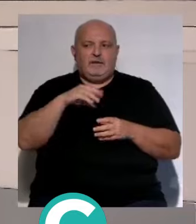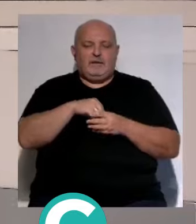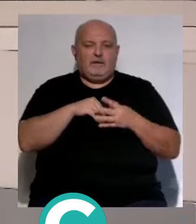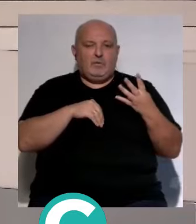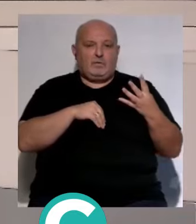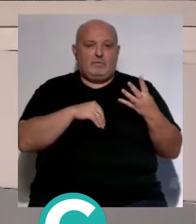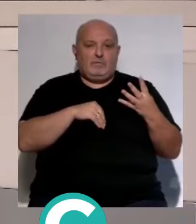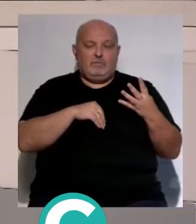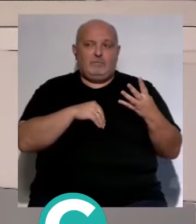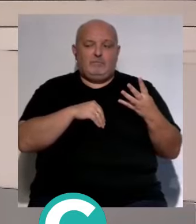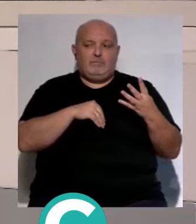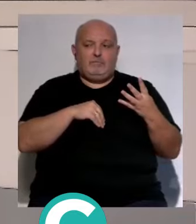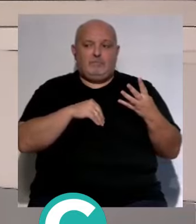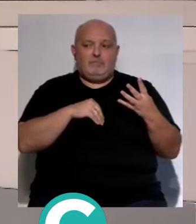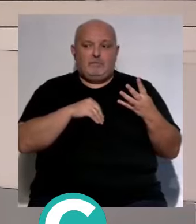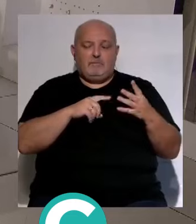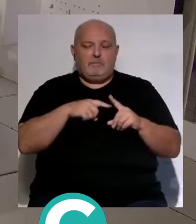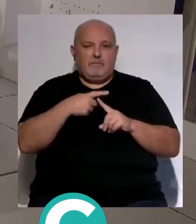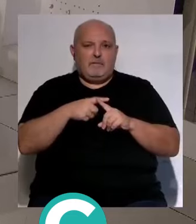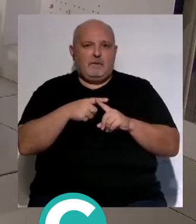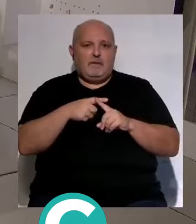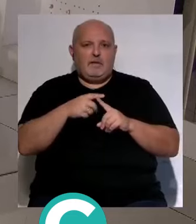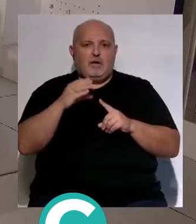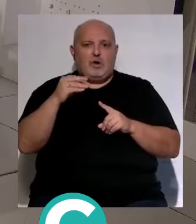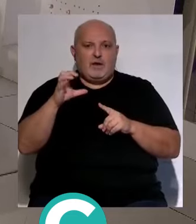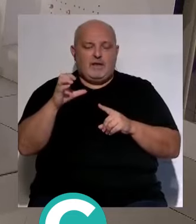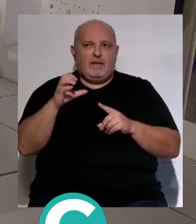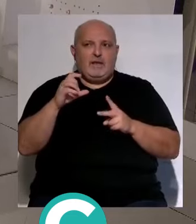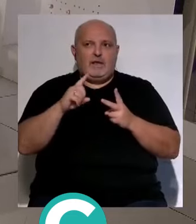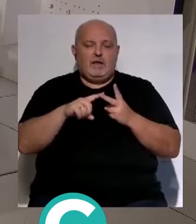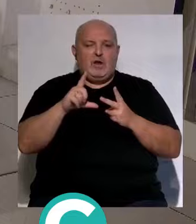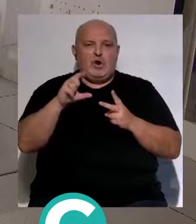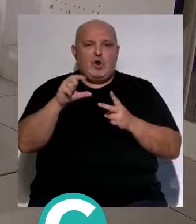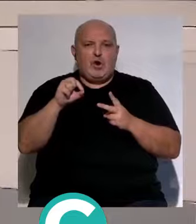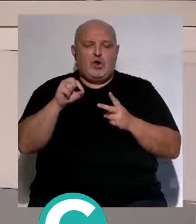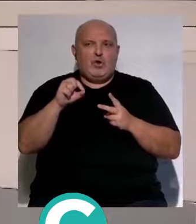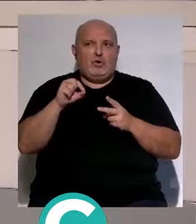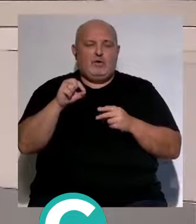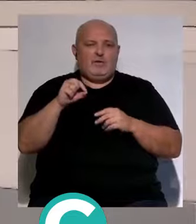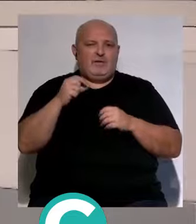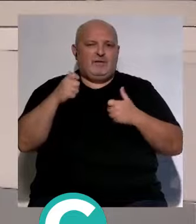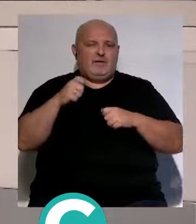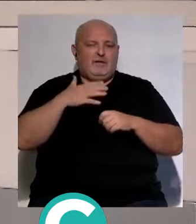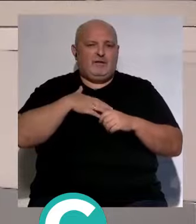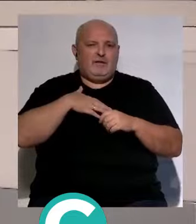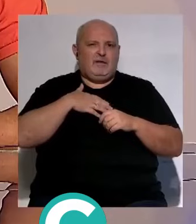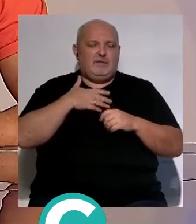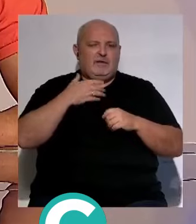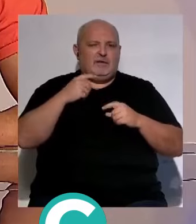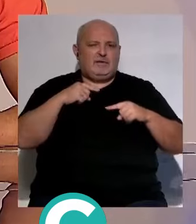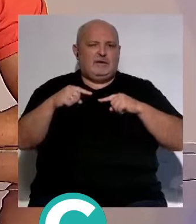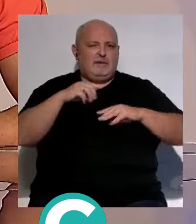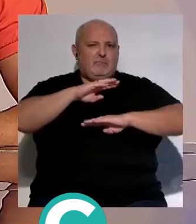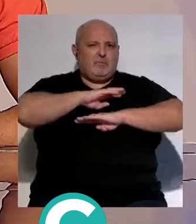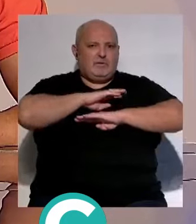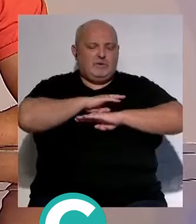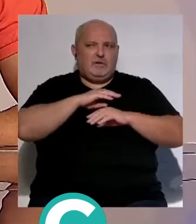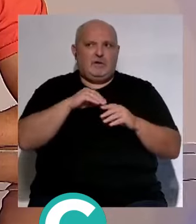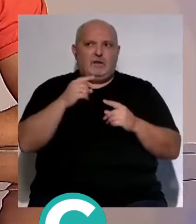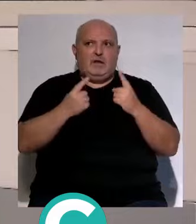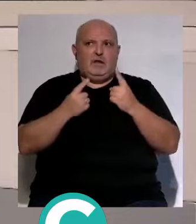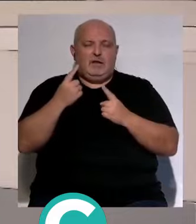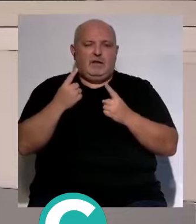que trae, trae a media familia. Coque Andújar, más Lolo, que también viene a reforzar la labor de Nico Bosch como entrenador de porteros, y